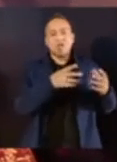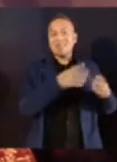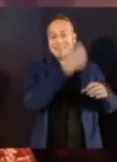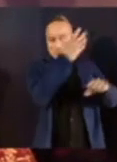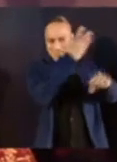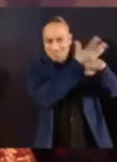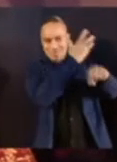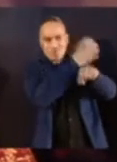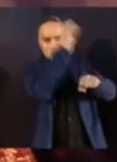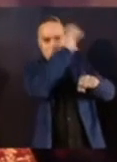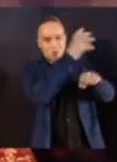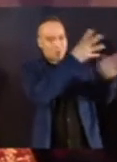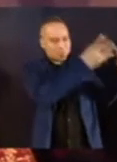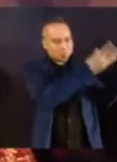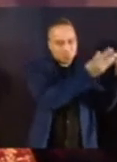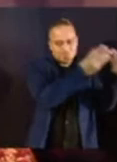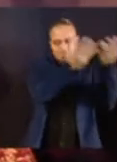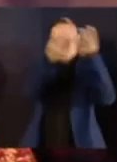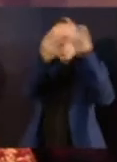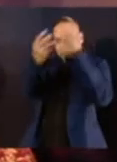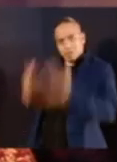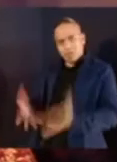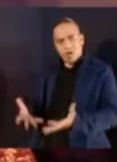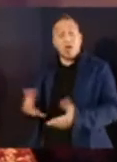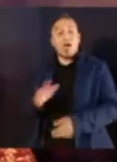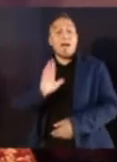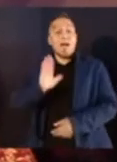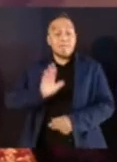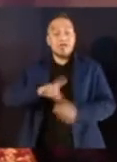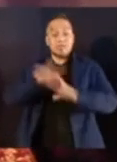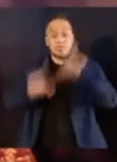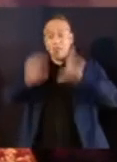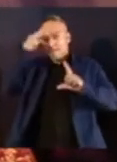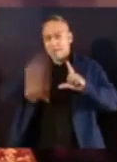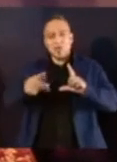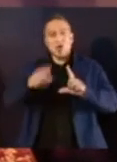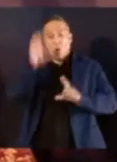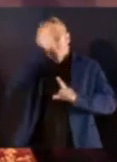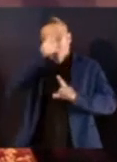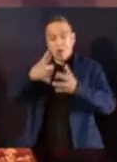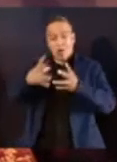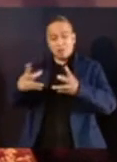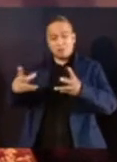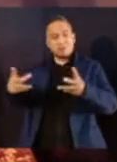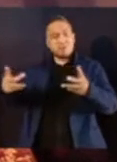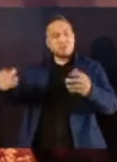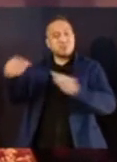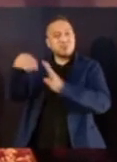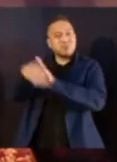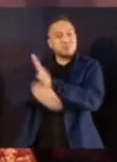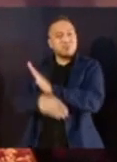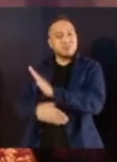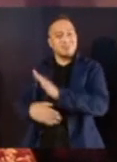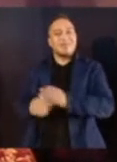quedó admirablemente plasmada en el video que observamos